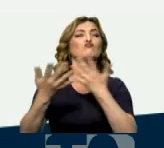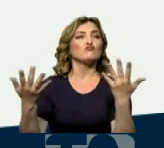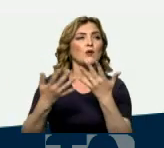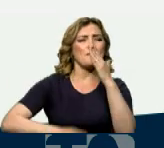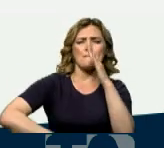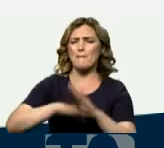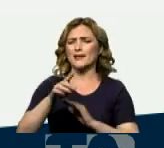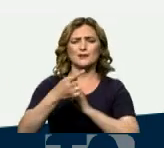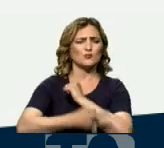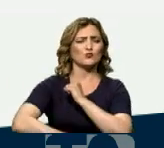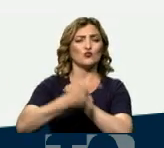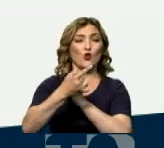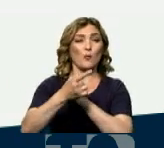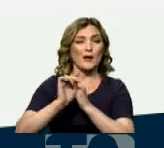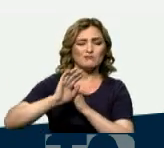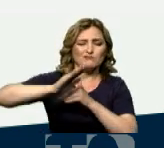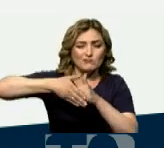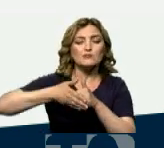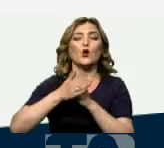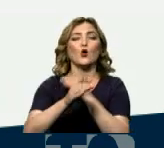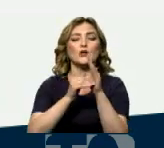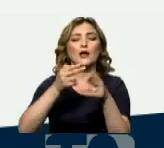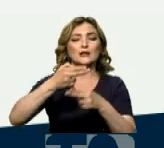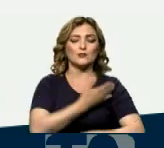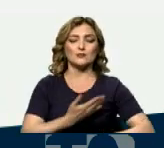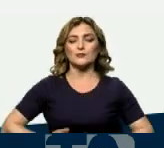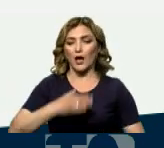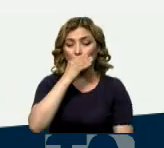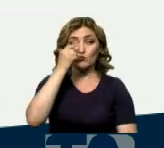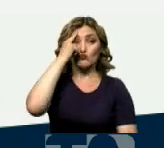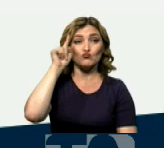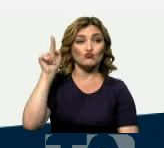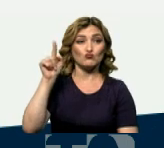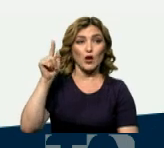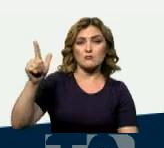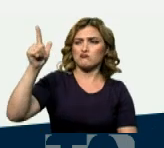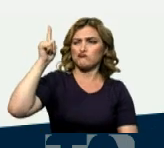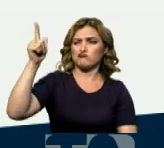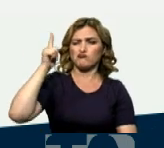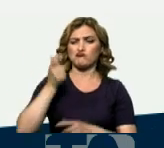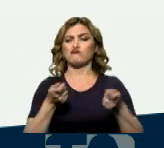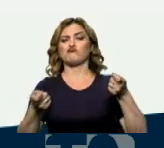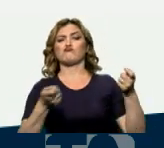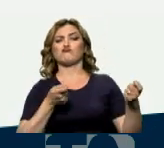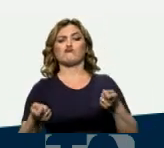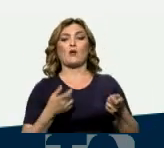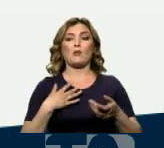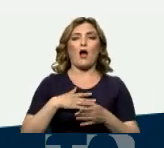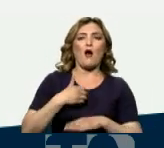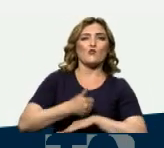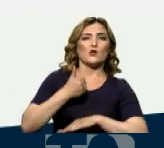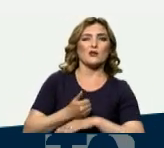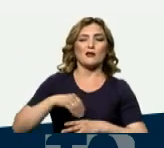con la máxima pena más un tercio en contra del expresidente Rafael Correa como autor mediato del delito de cohecho en el